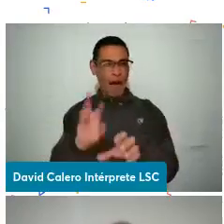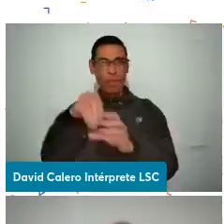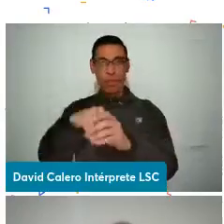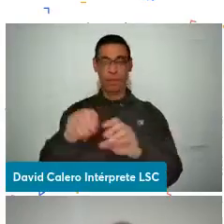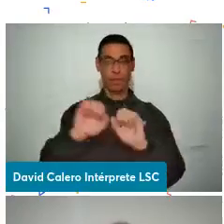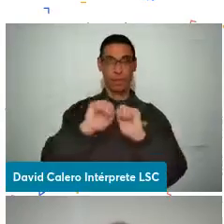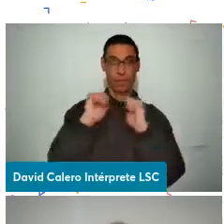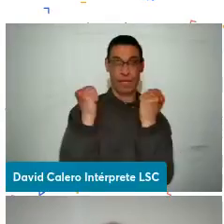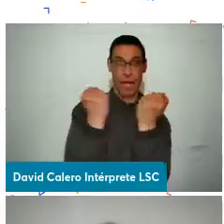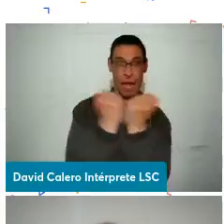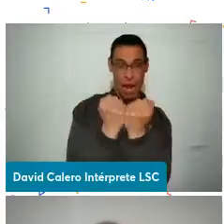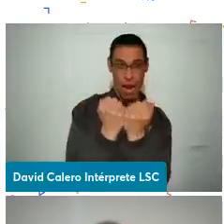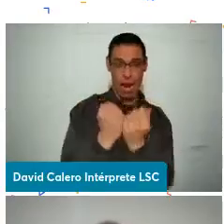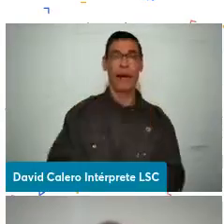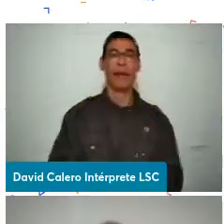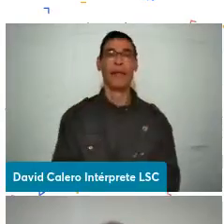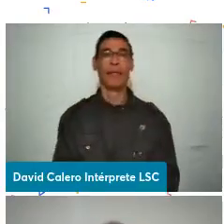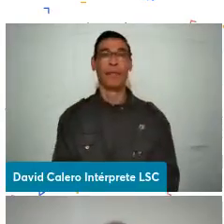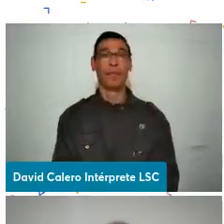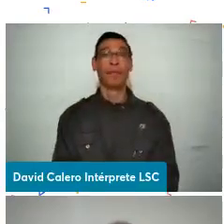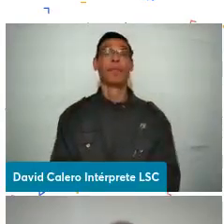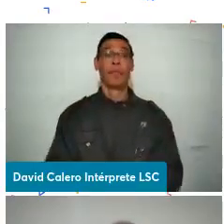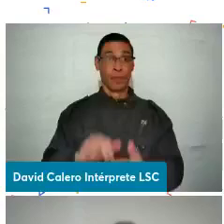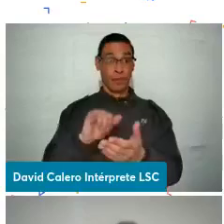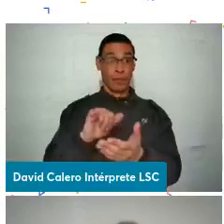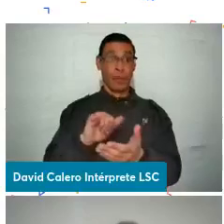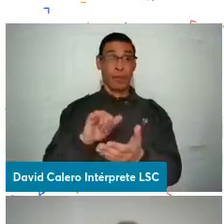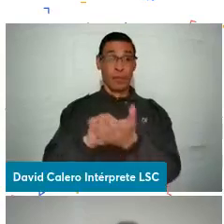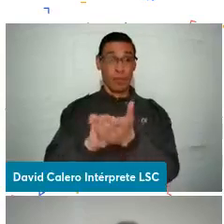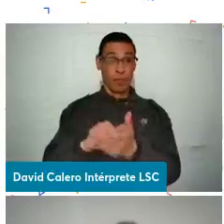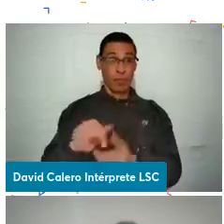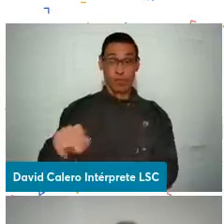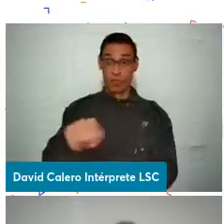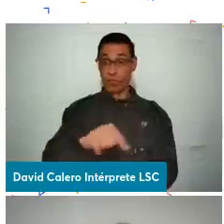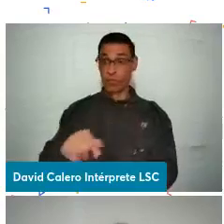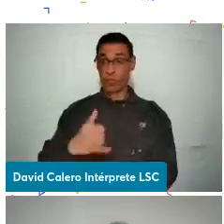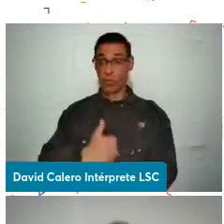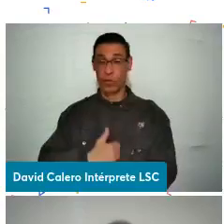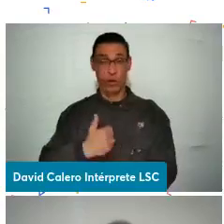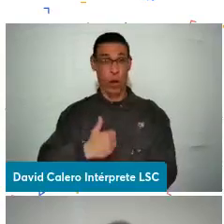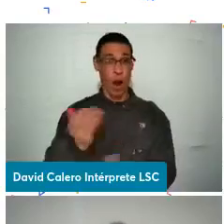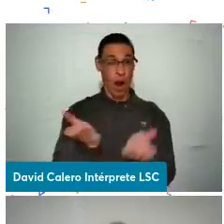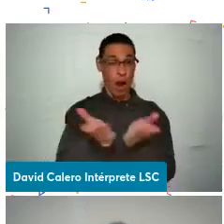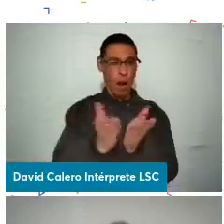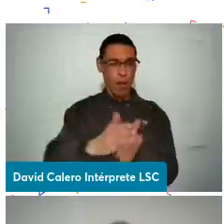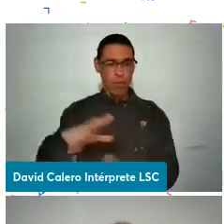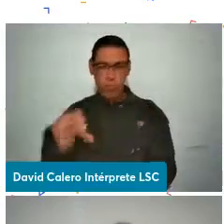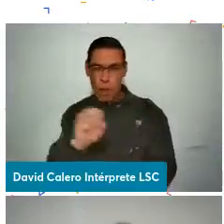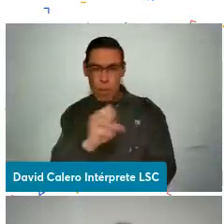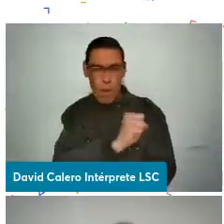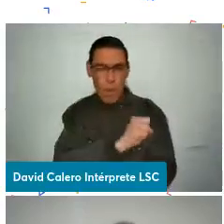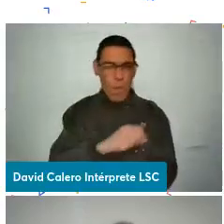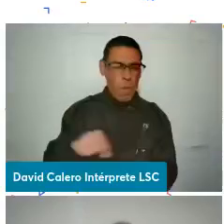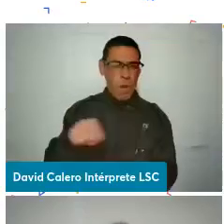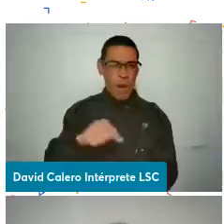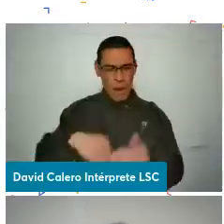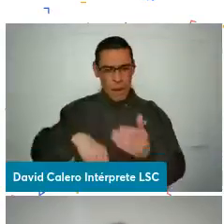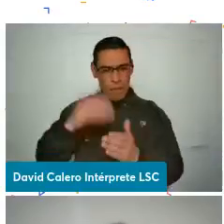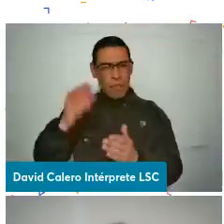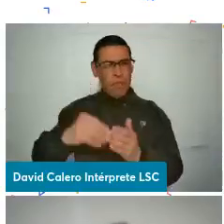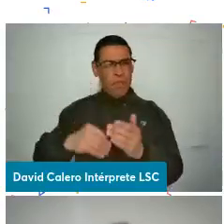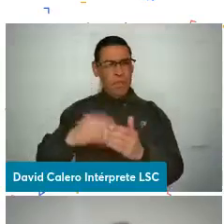pues ven, y hablo aquí ya sobre la interacción, cuando ellos digamos empiezan a pintar, empiezan a colorear, empiezan a